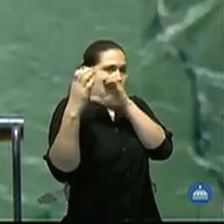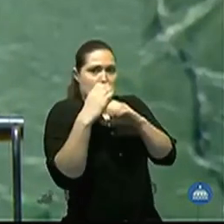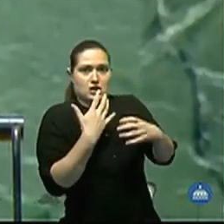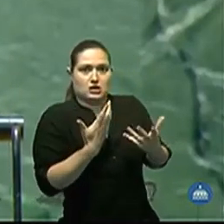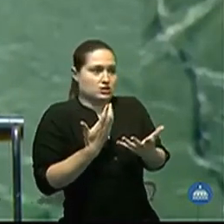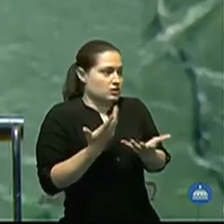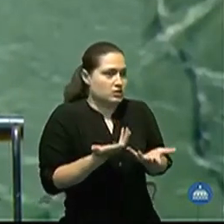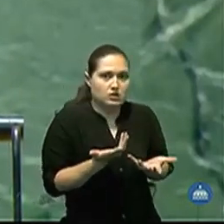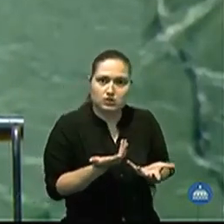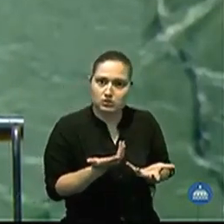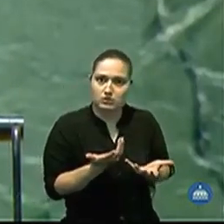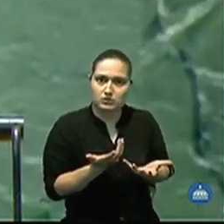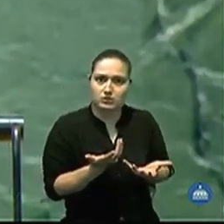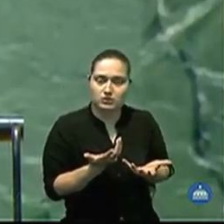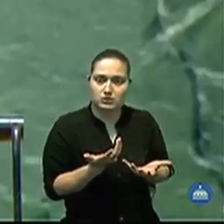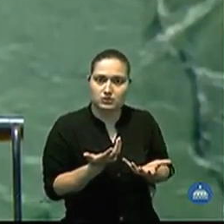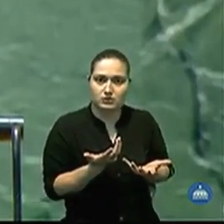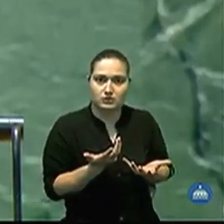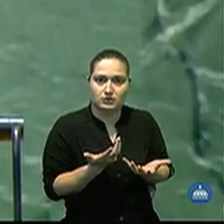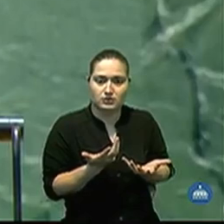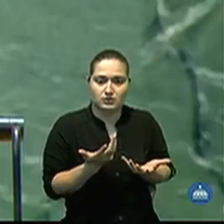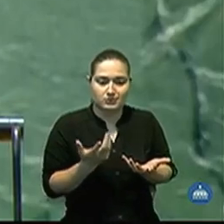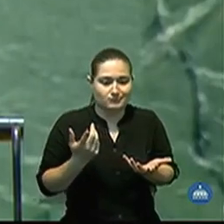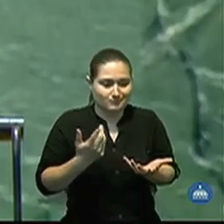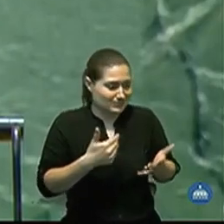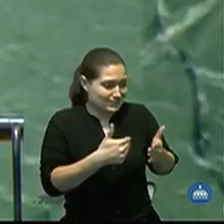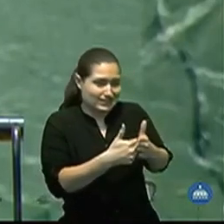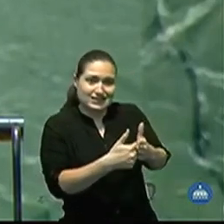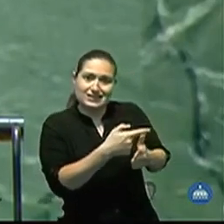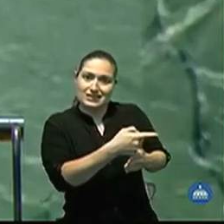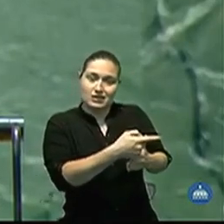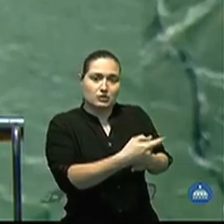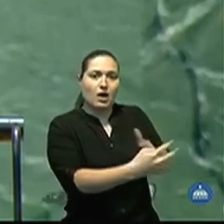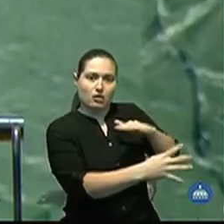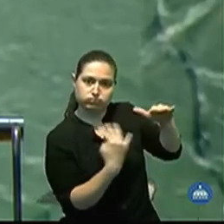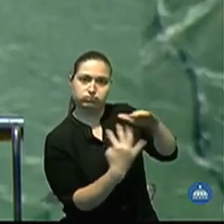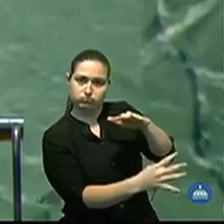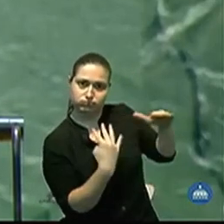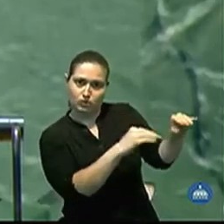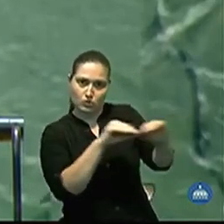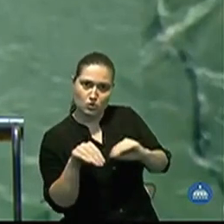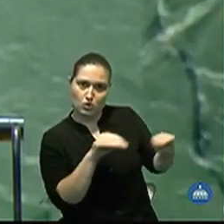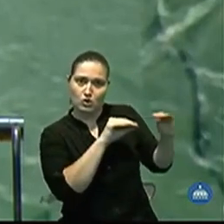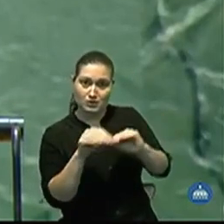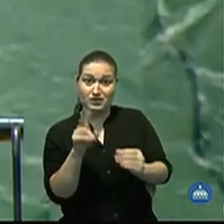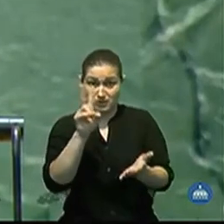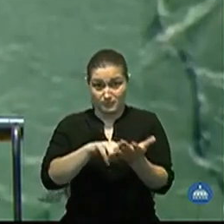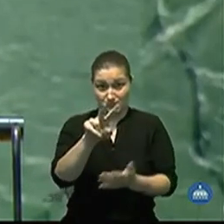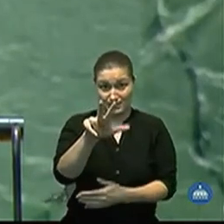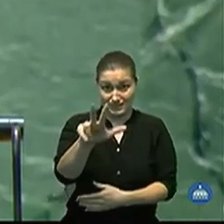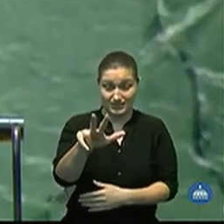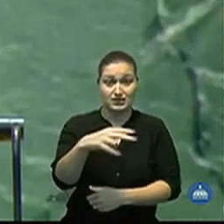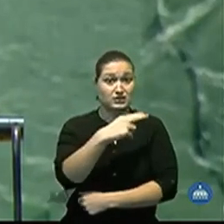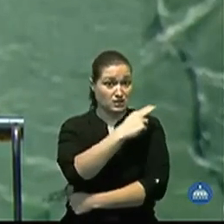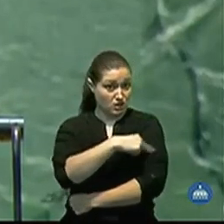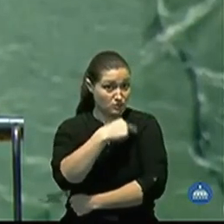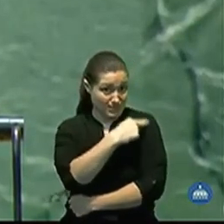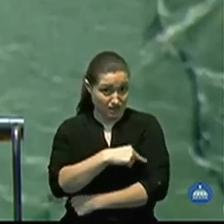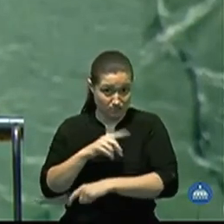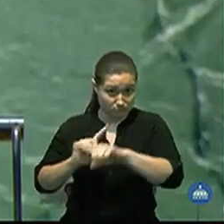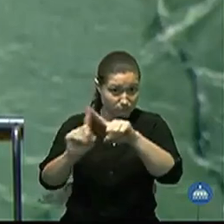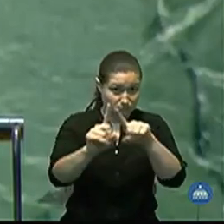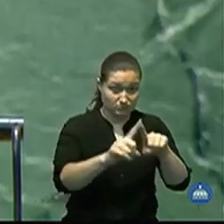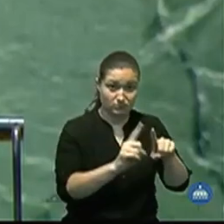gran población proveniente del país vecino. En el 2023, las atenciones médicas a